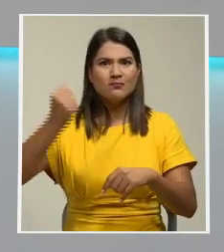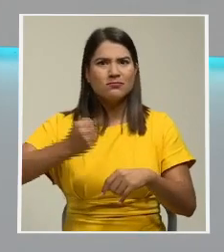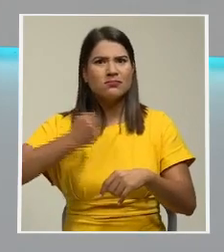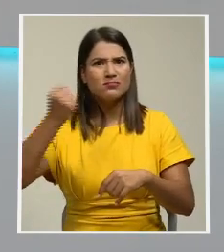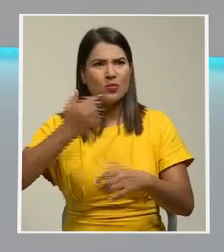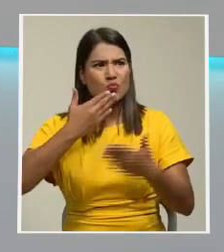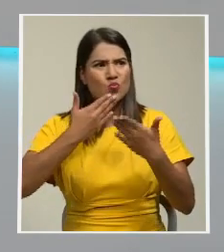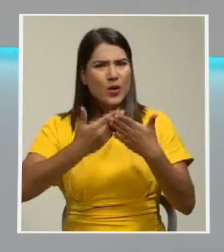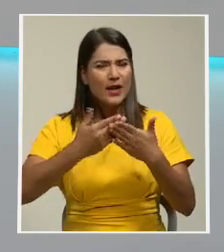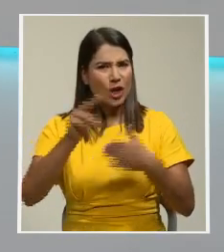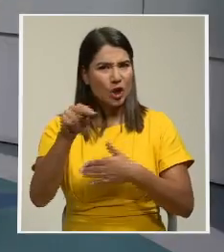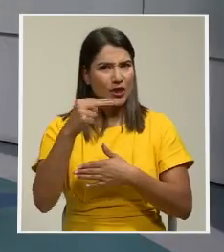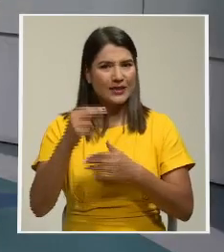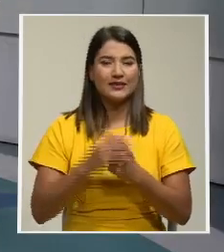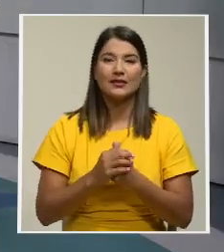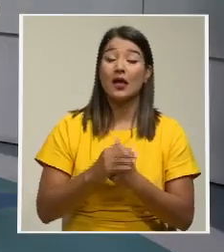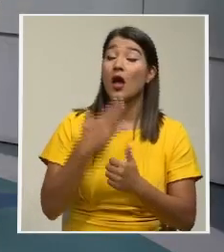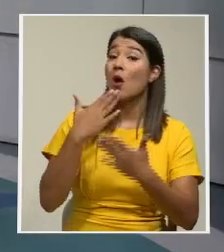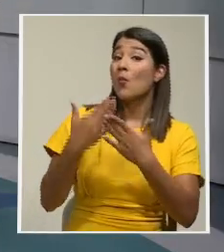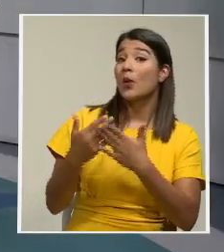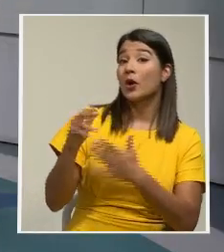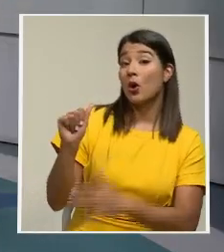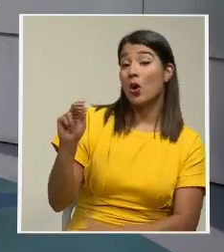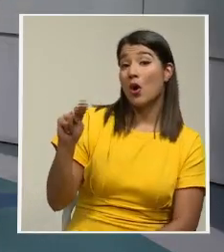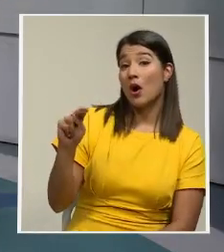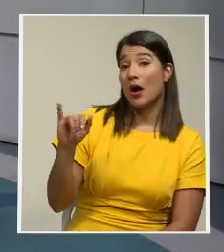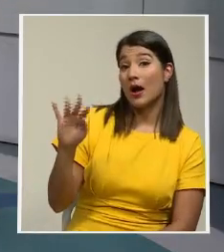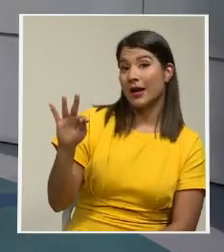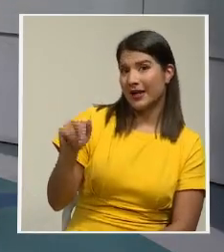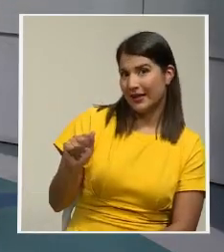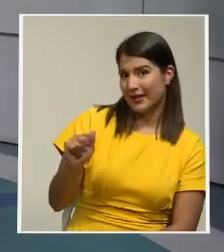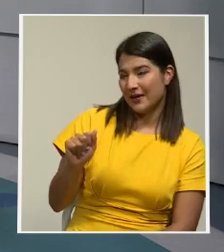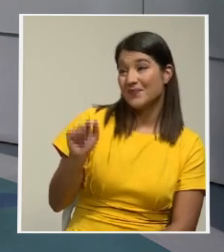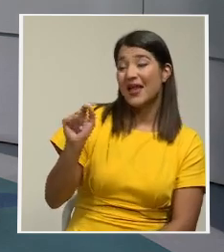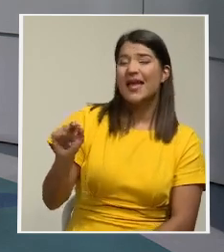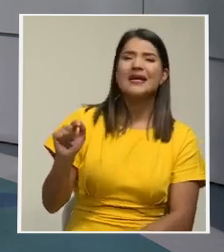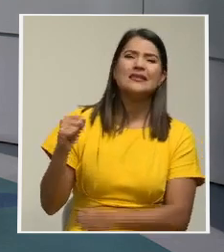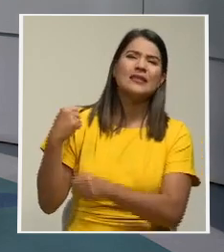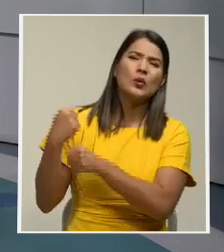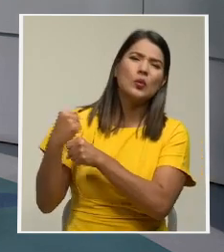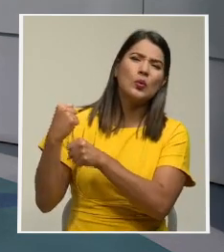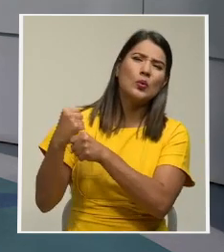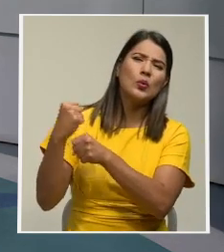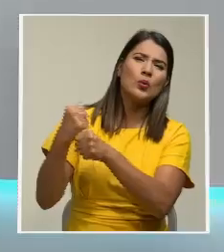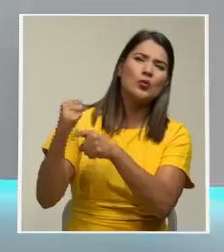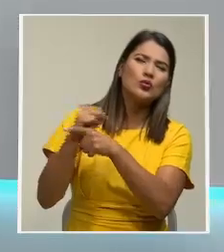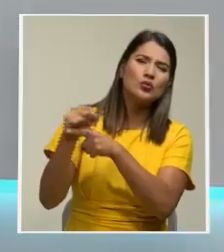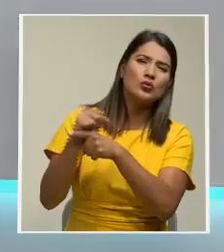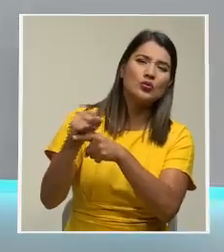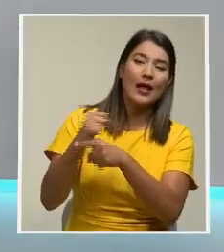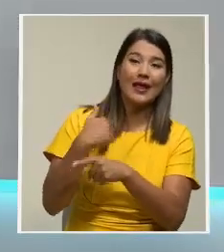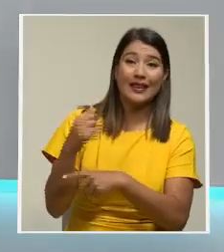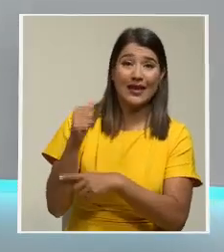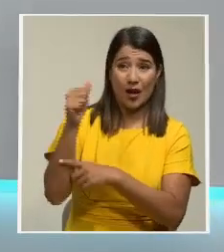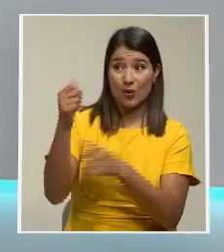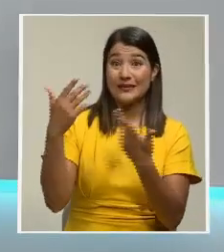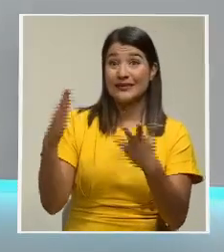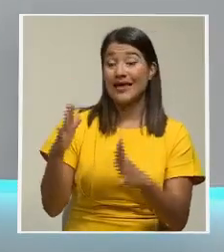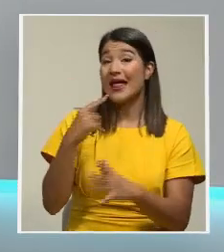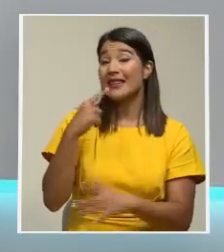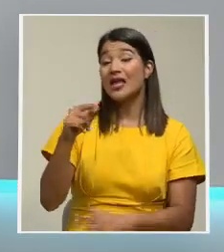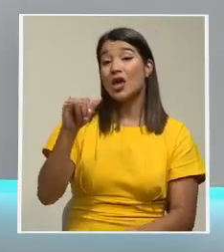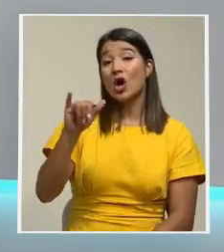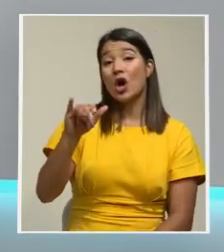buenas noticias, por decirlo así? Bueno, Anita, a ver, es un trabajo que viene haciendo Liga Deportiva Alajuelense, ya lo ha dicho Lleida, desde